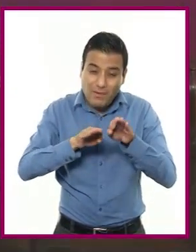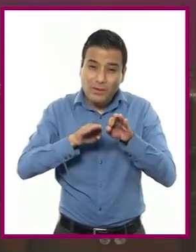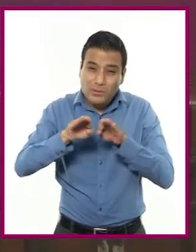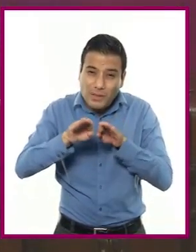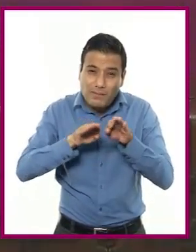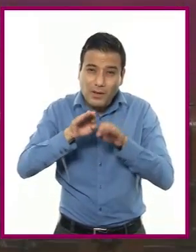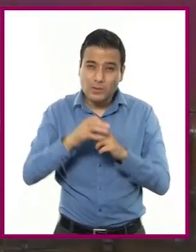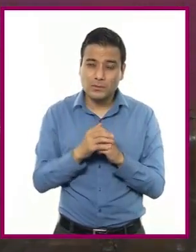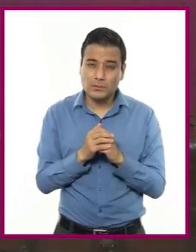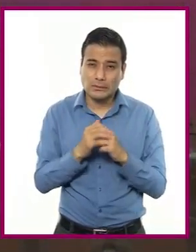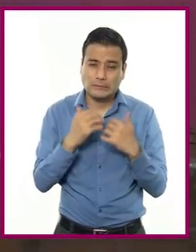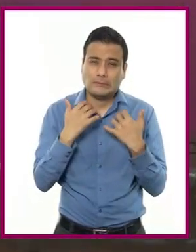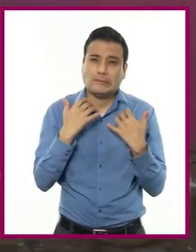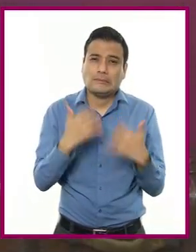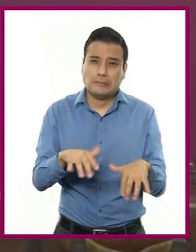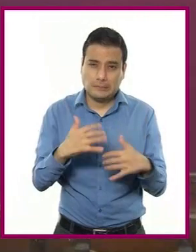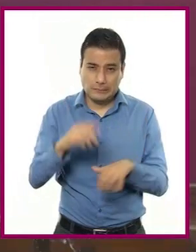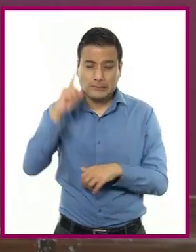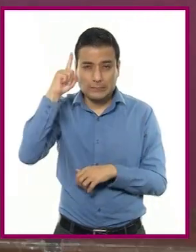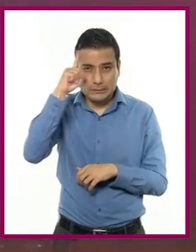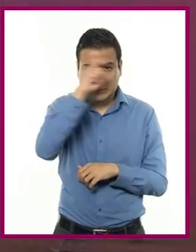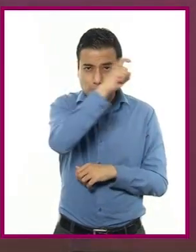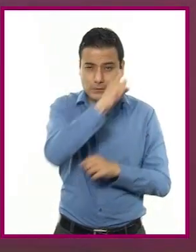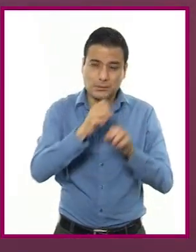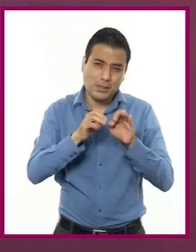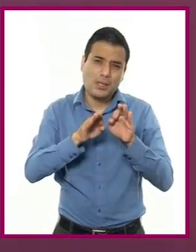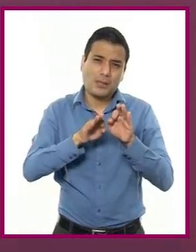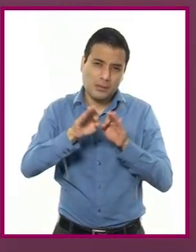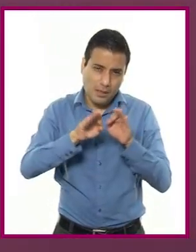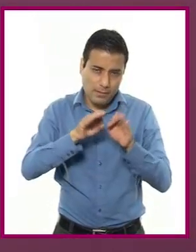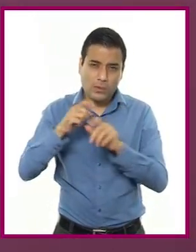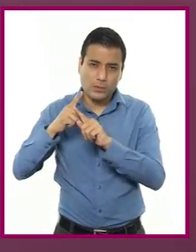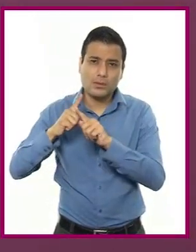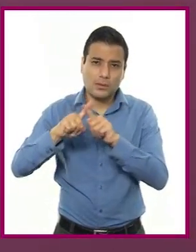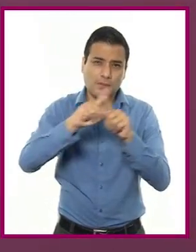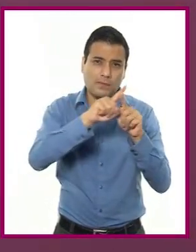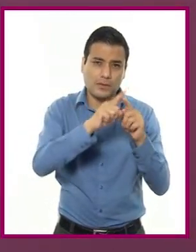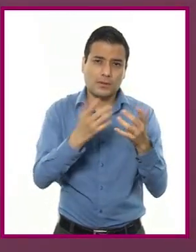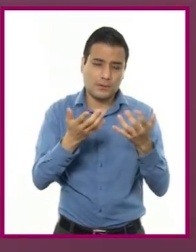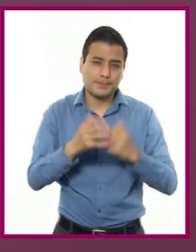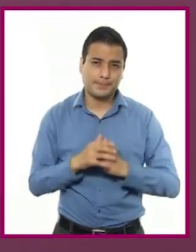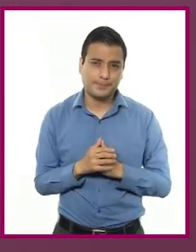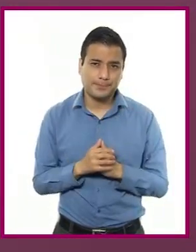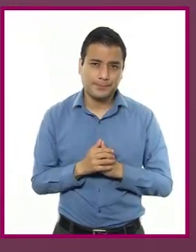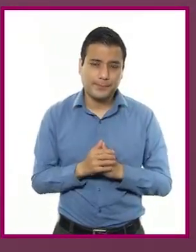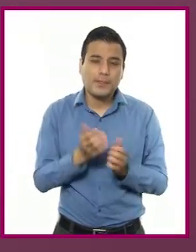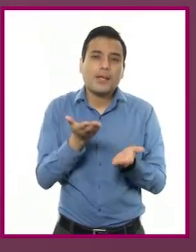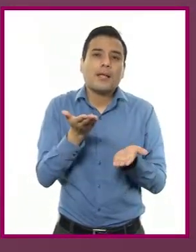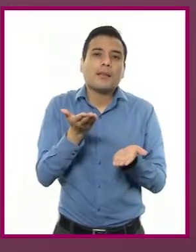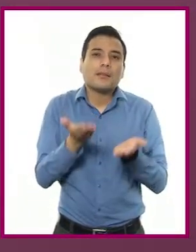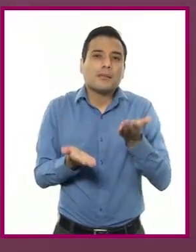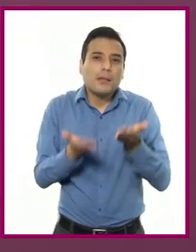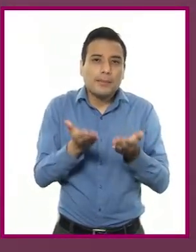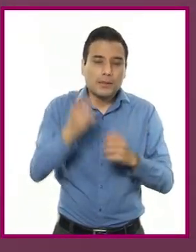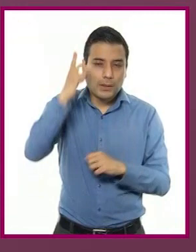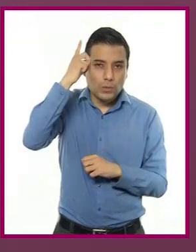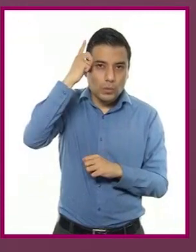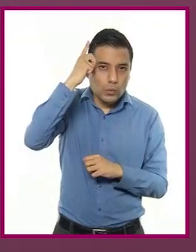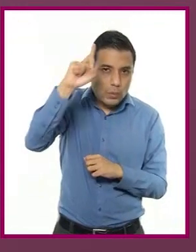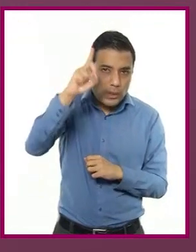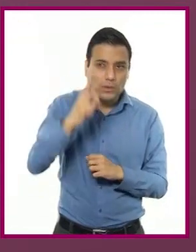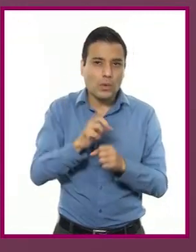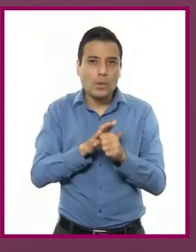personas africanas eran muy diversas y dependían de los intereses y ocupaciones de quienes los compraban y